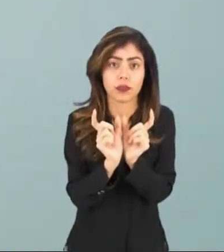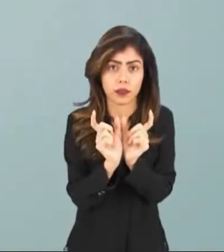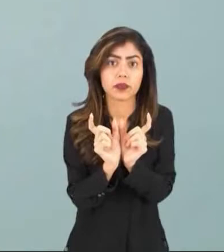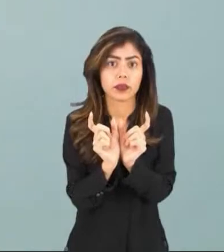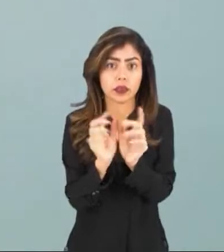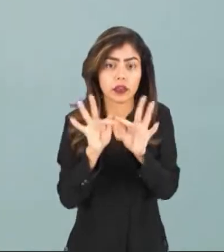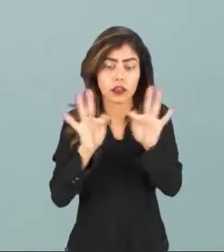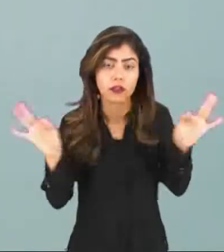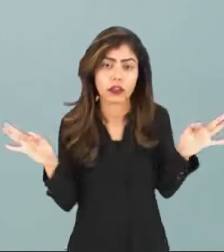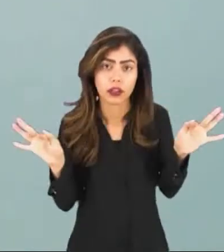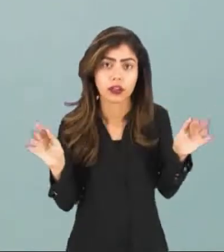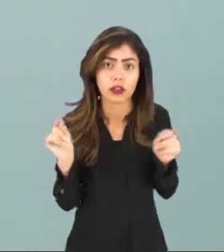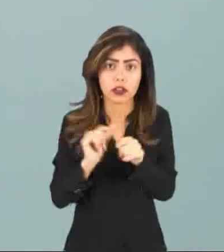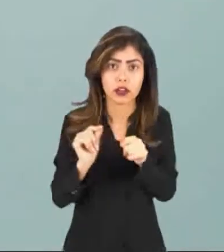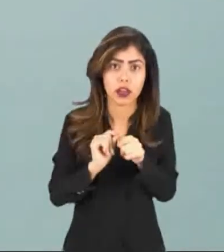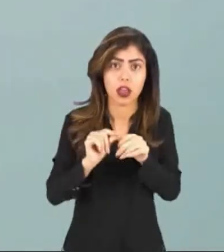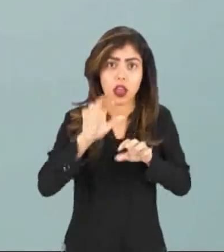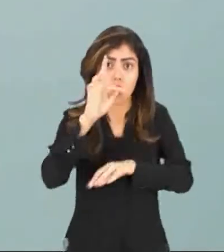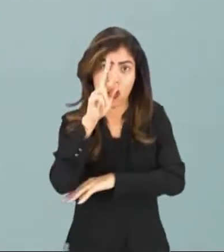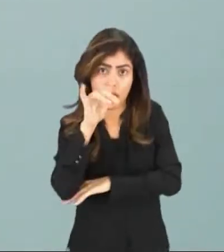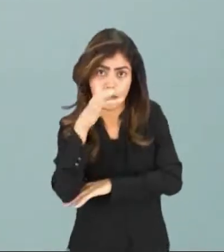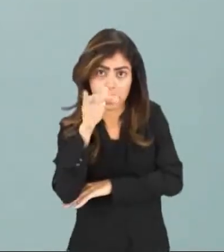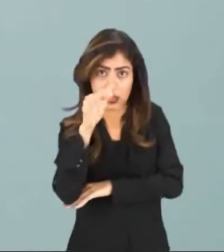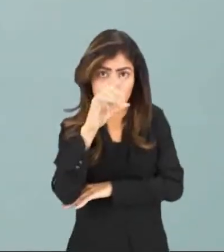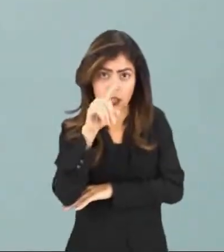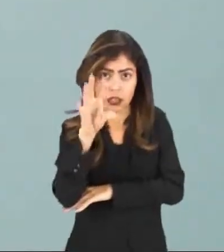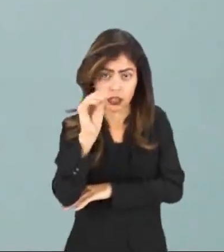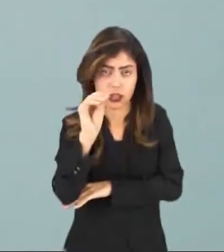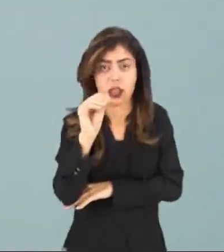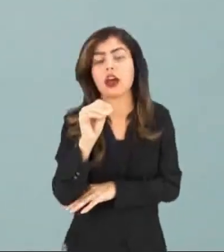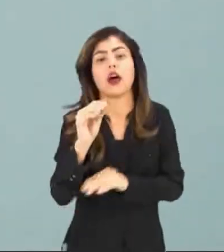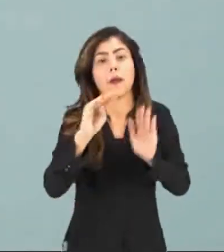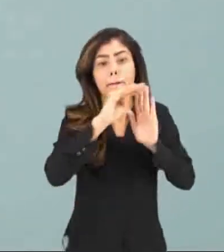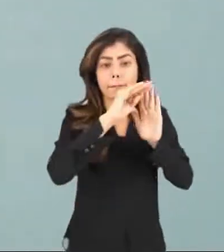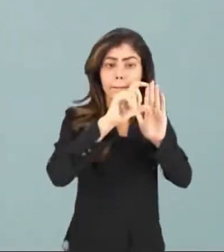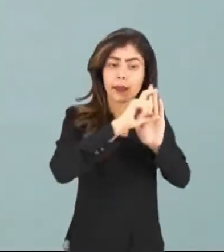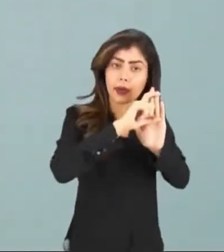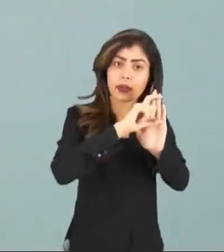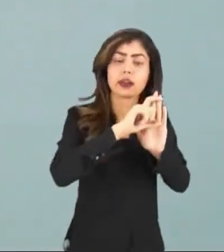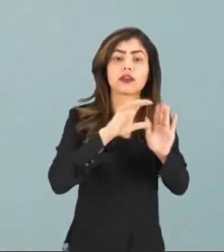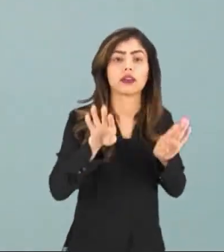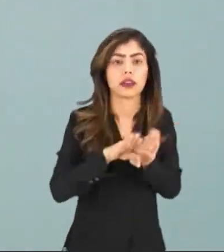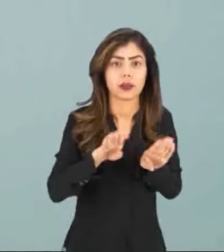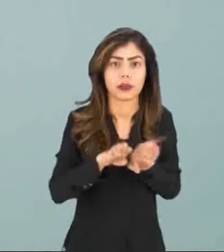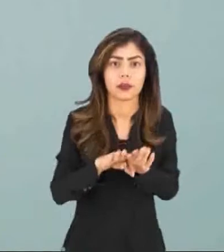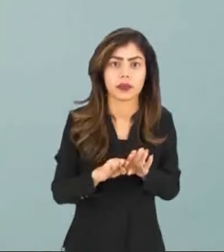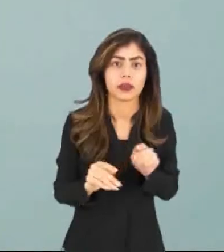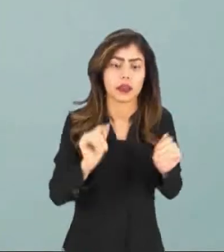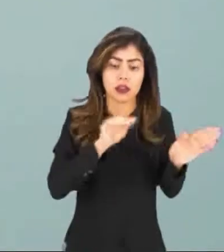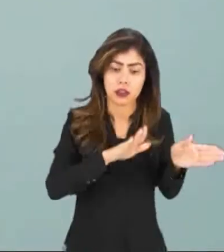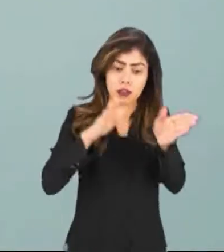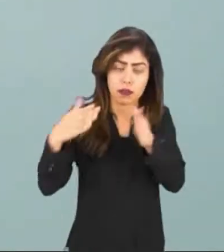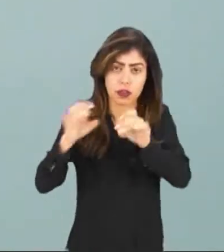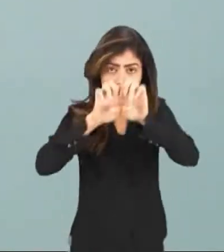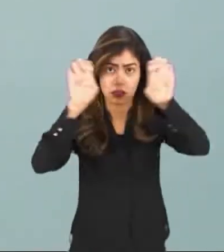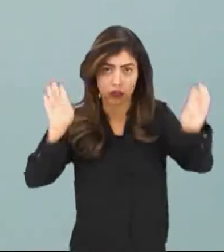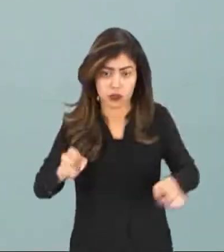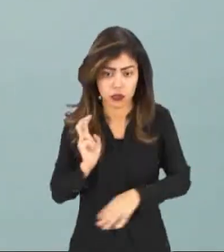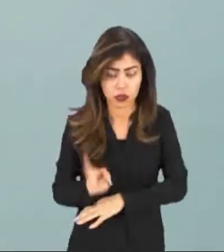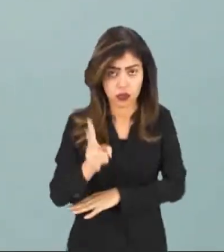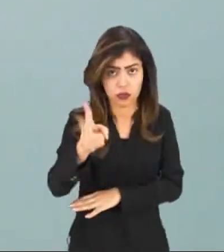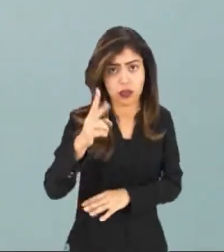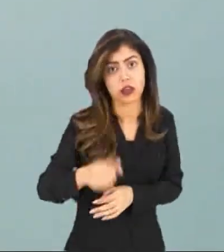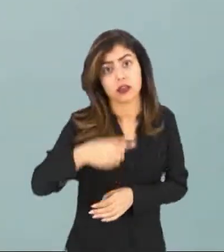de que hay un son disfraces que forman oraciones para que formen para grupos